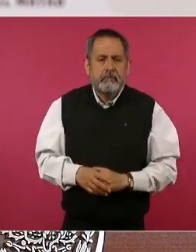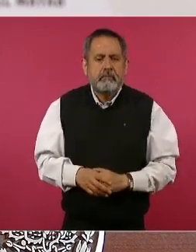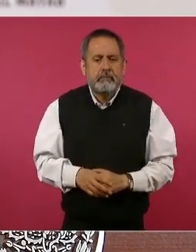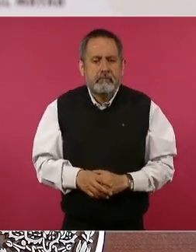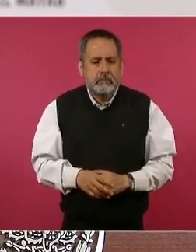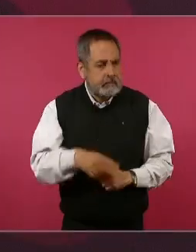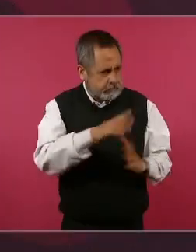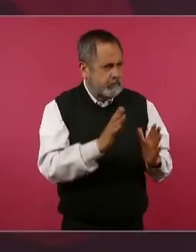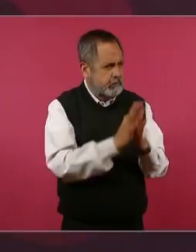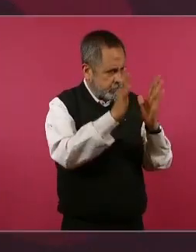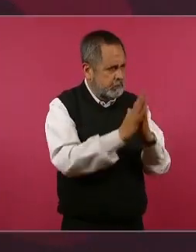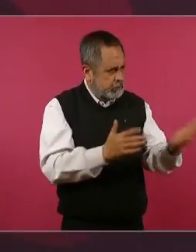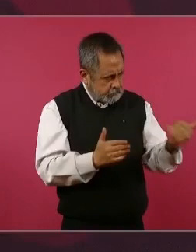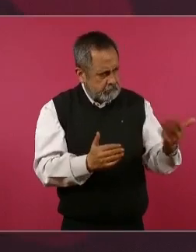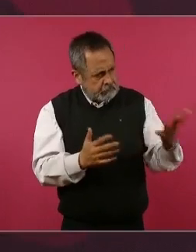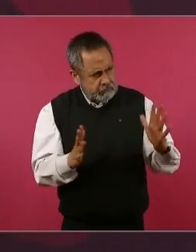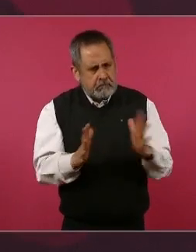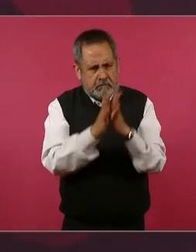participa,